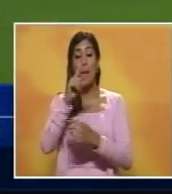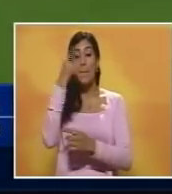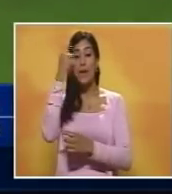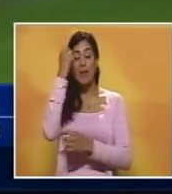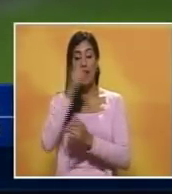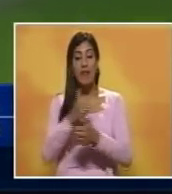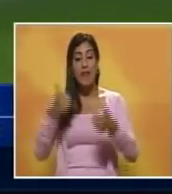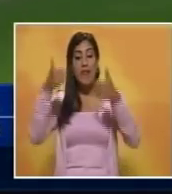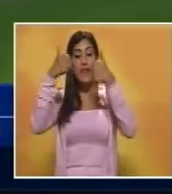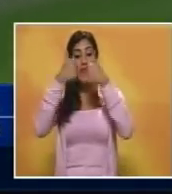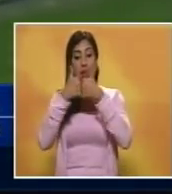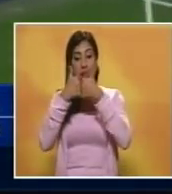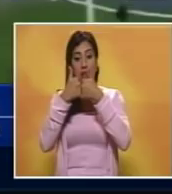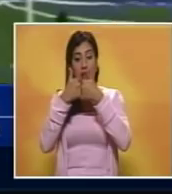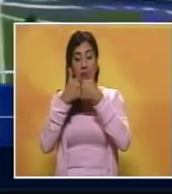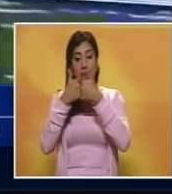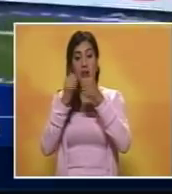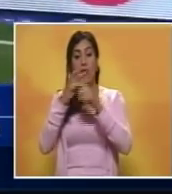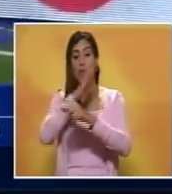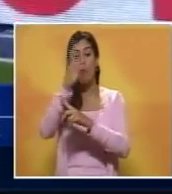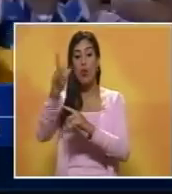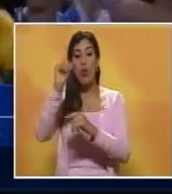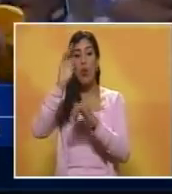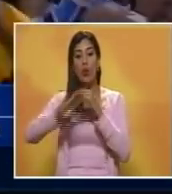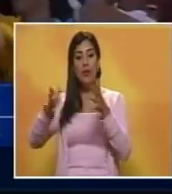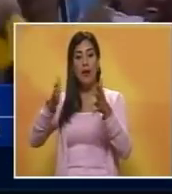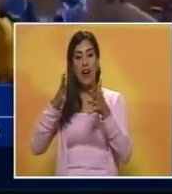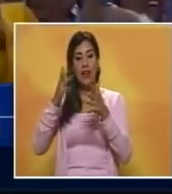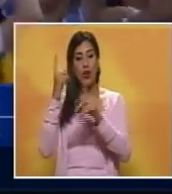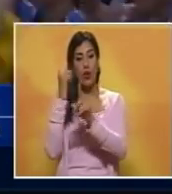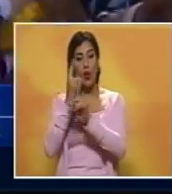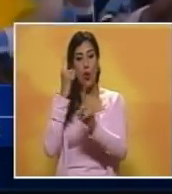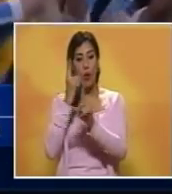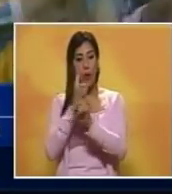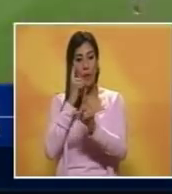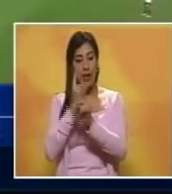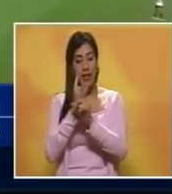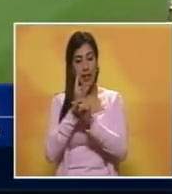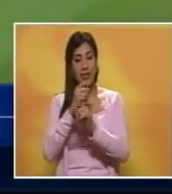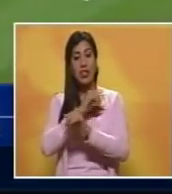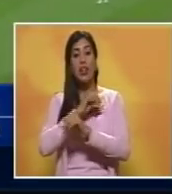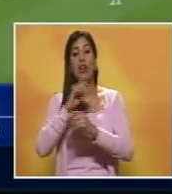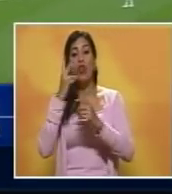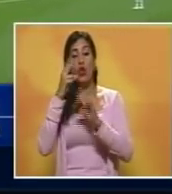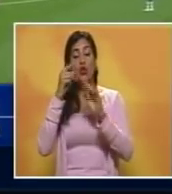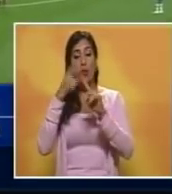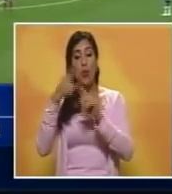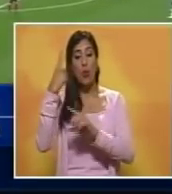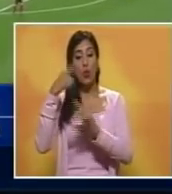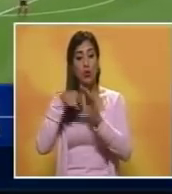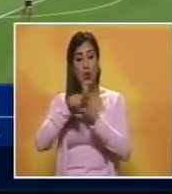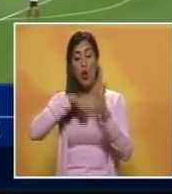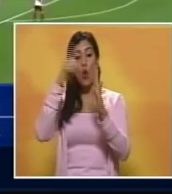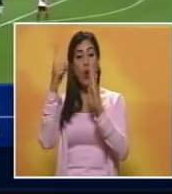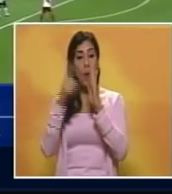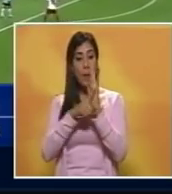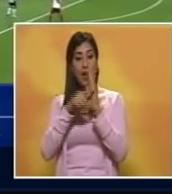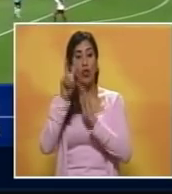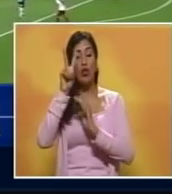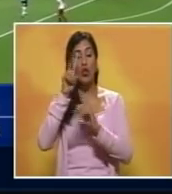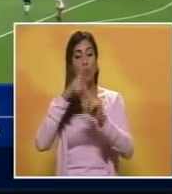primer finalista del torneo tras derrotar al último ganador de la competición, Gremio de Porto Alegre, 2-1 para un global